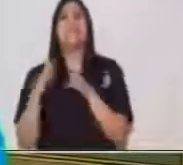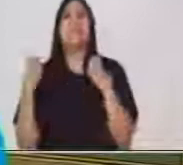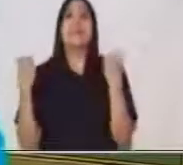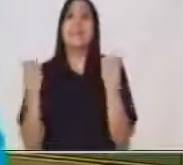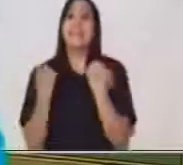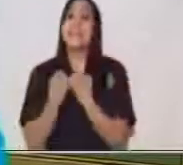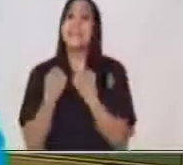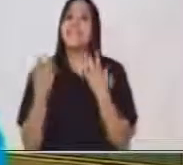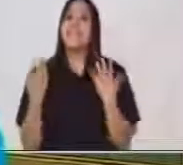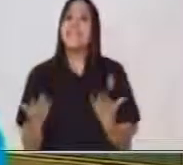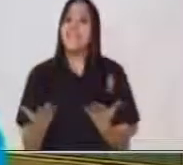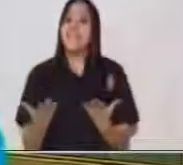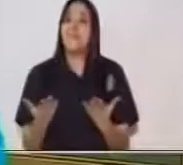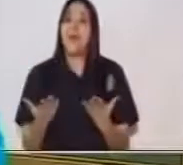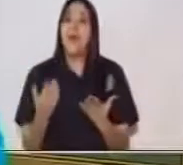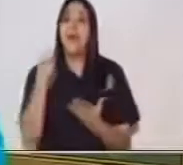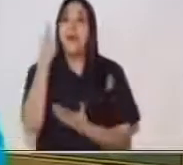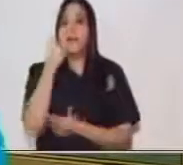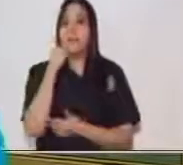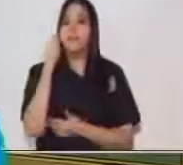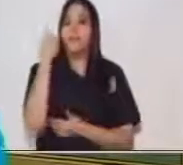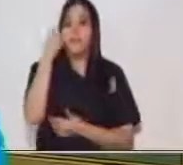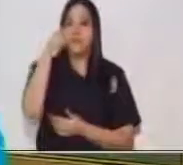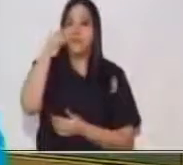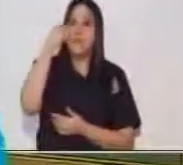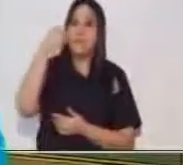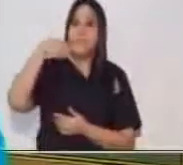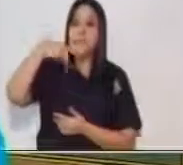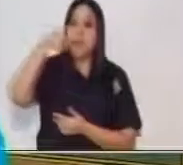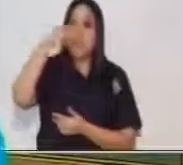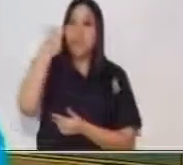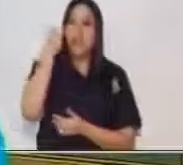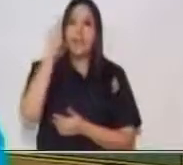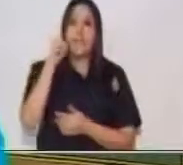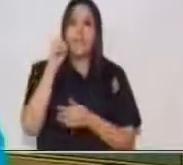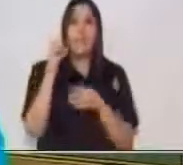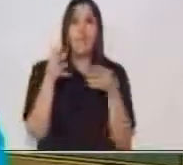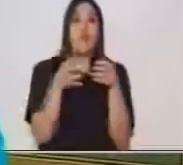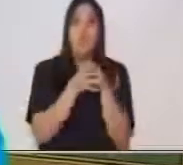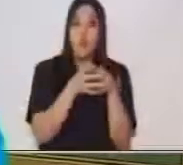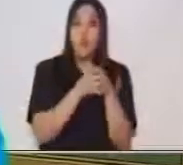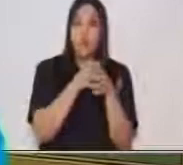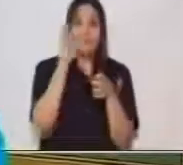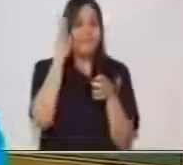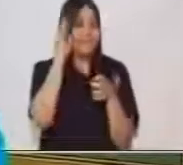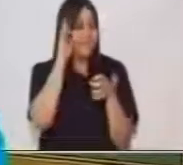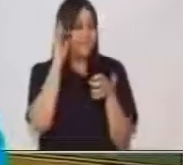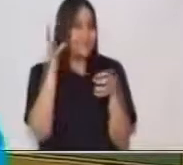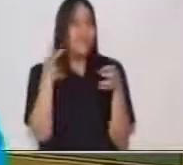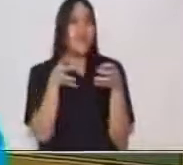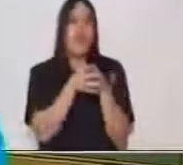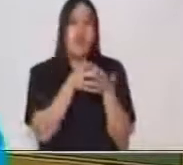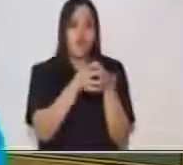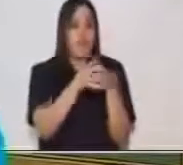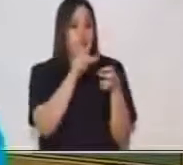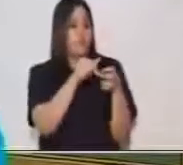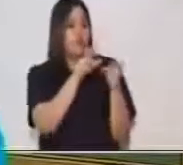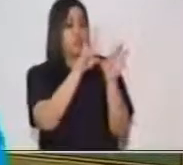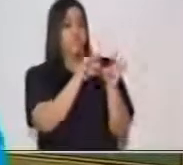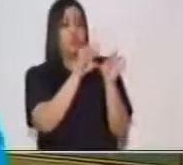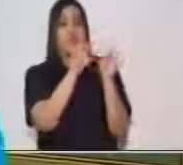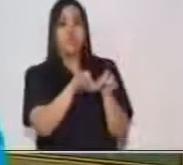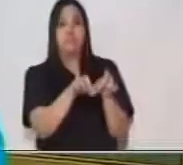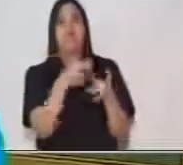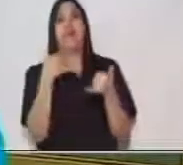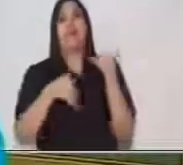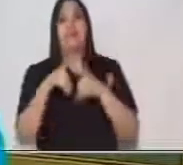sustantivo colectivo, porque en singular habla o se refiere a un grupo de personas que juegan